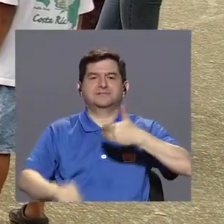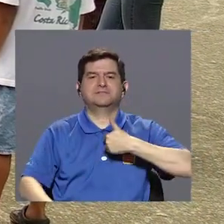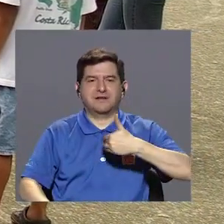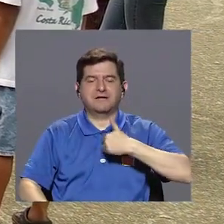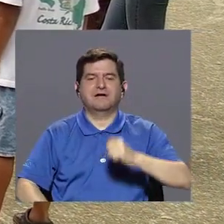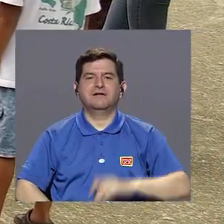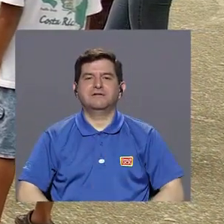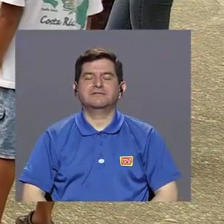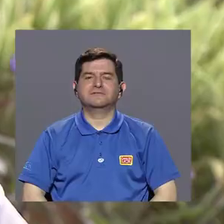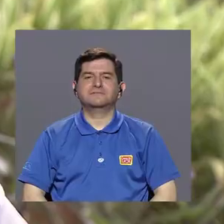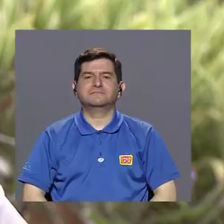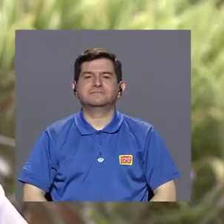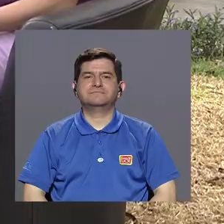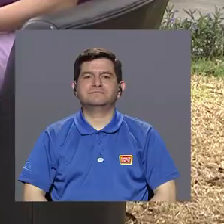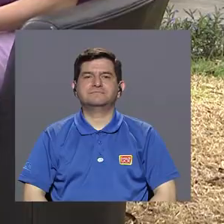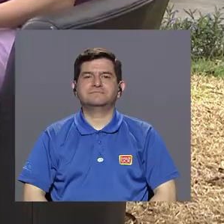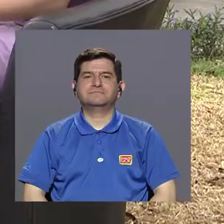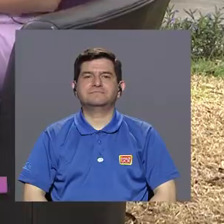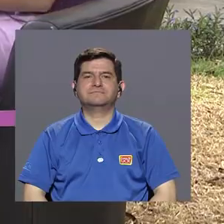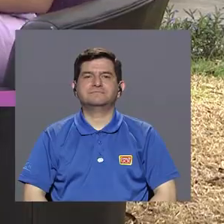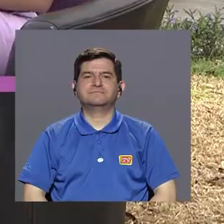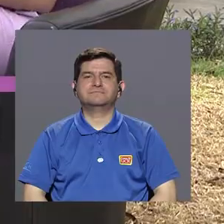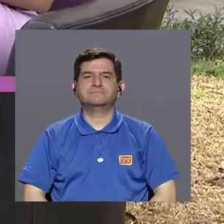que tenemos.